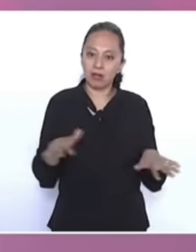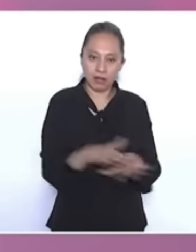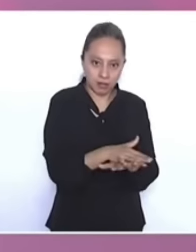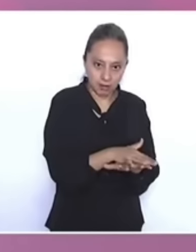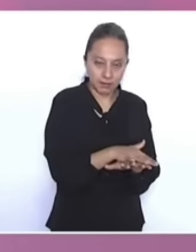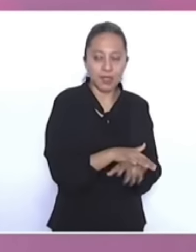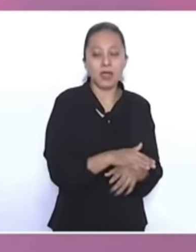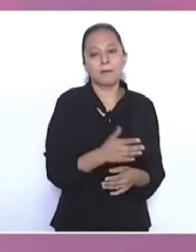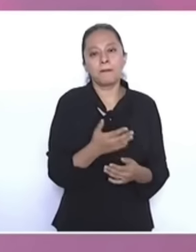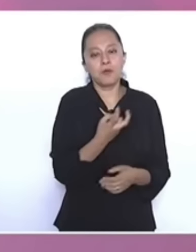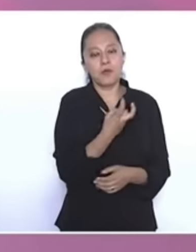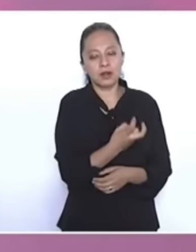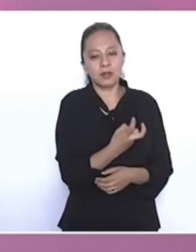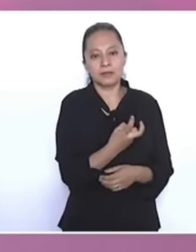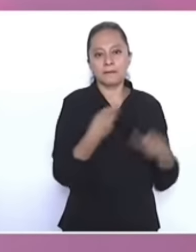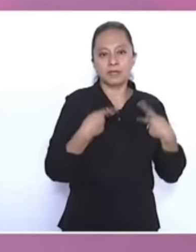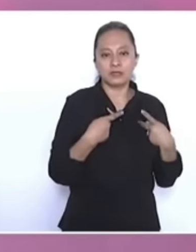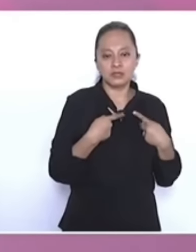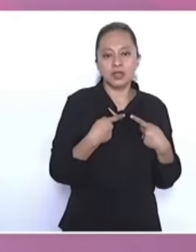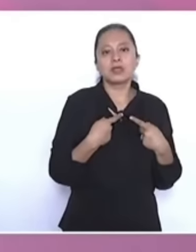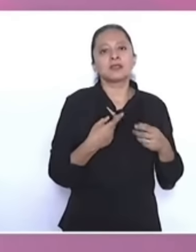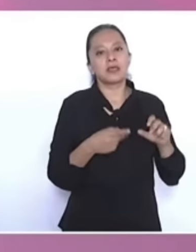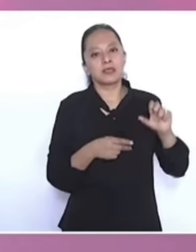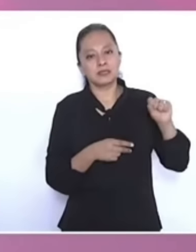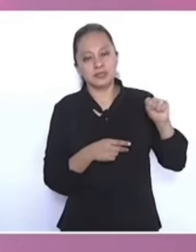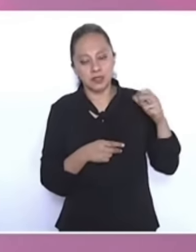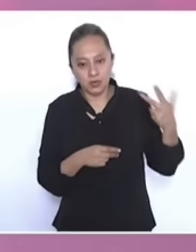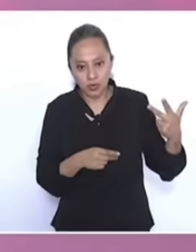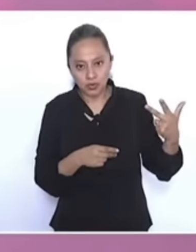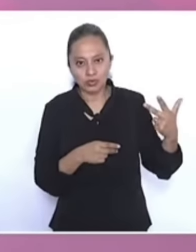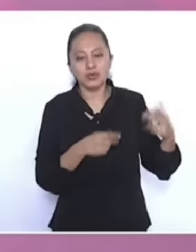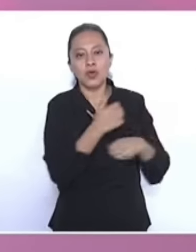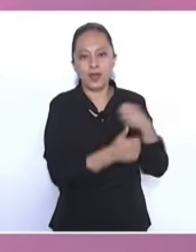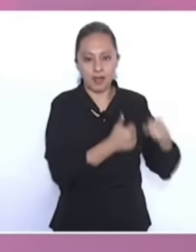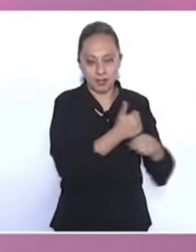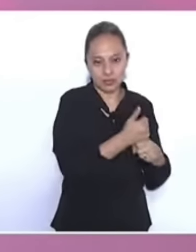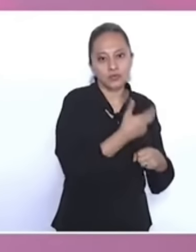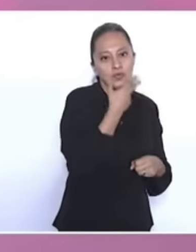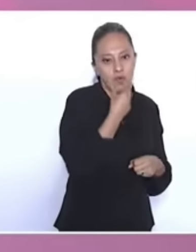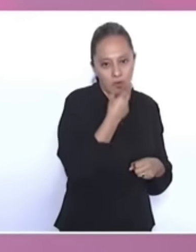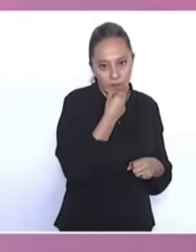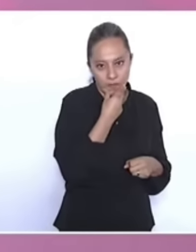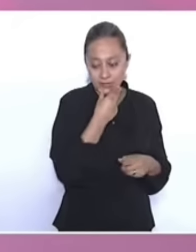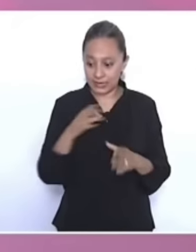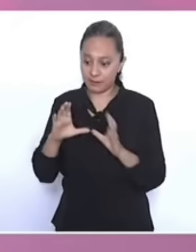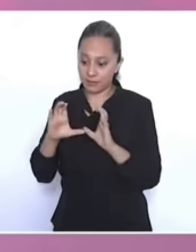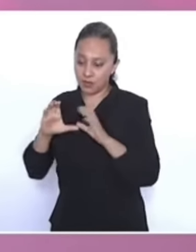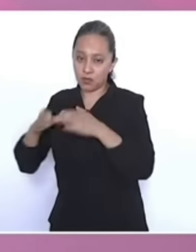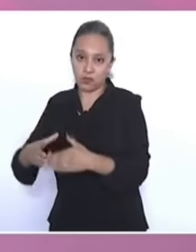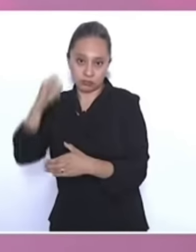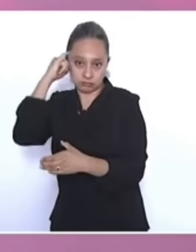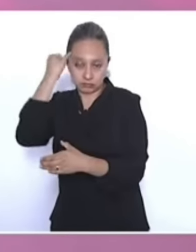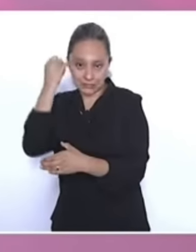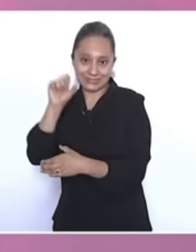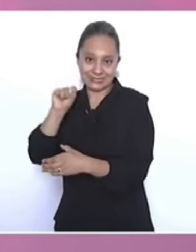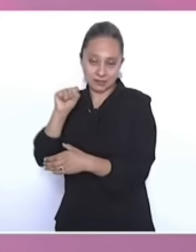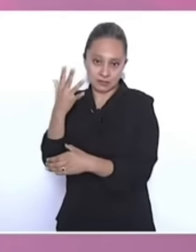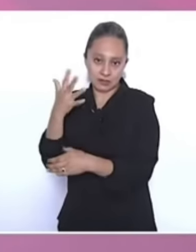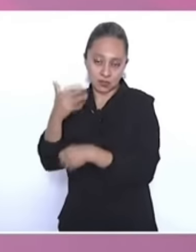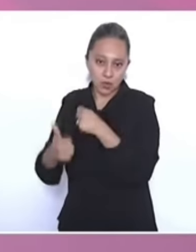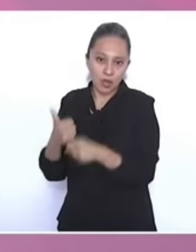de 68 años en adelante y 65 para nuestros pueblos originarios empezaron a recibir